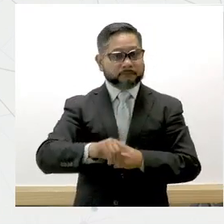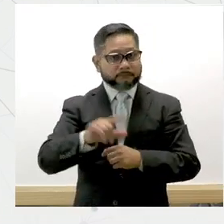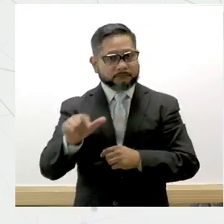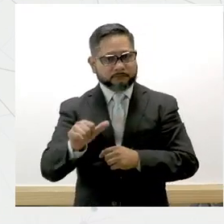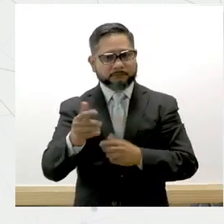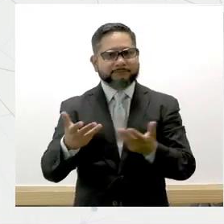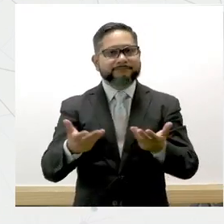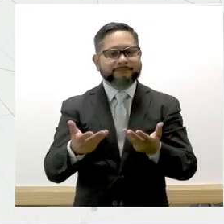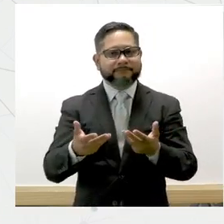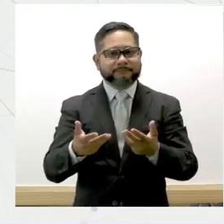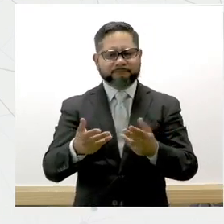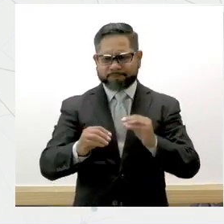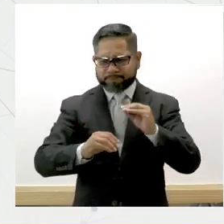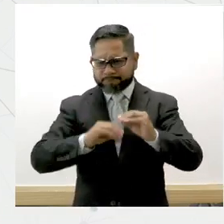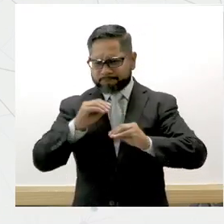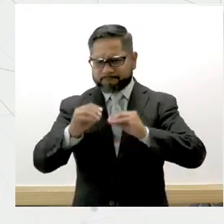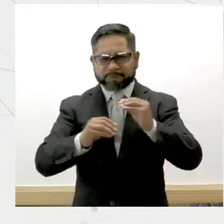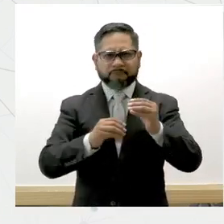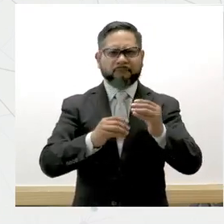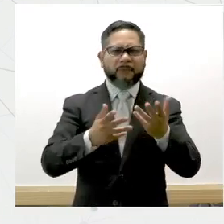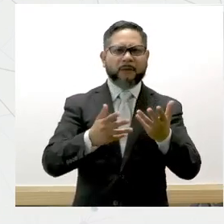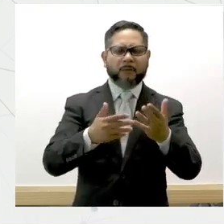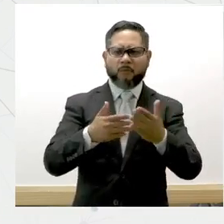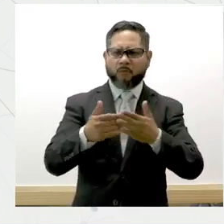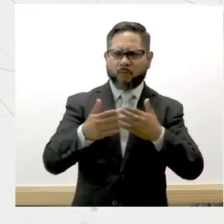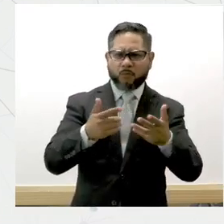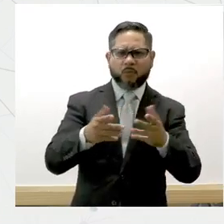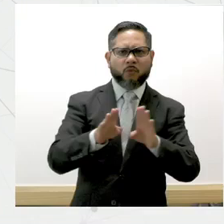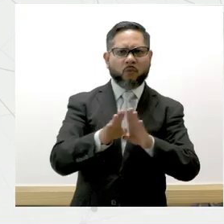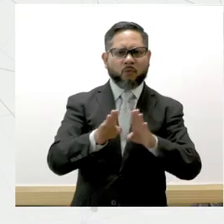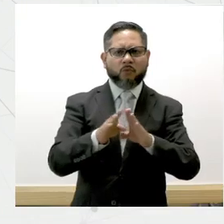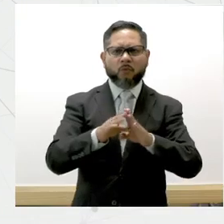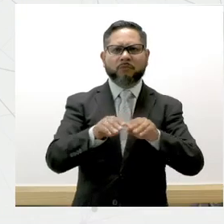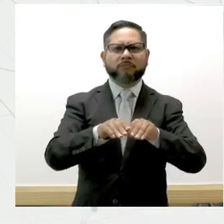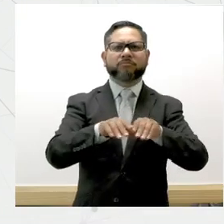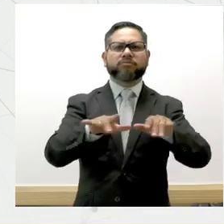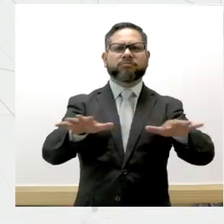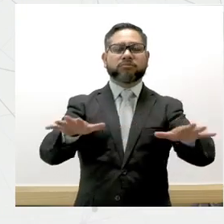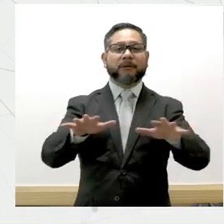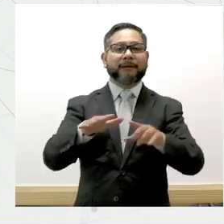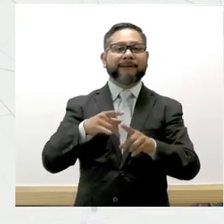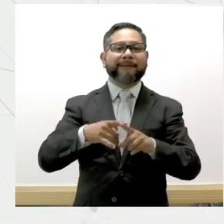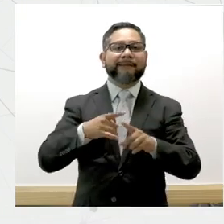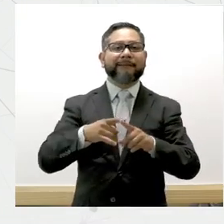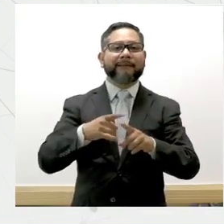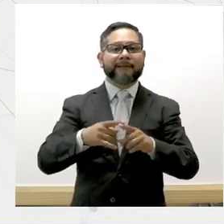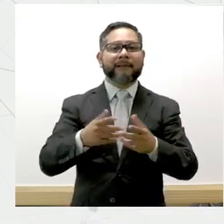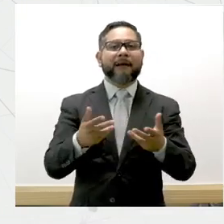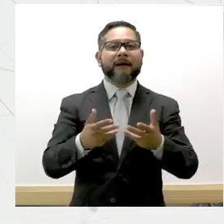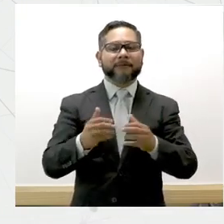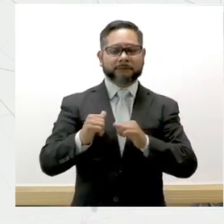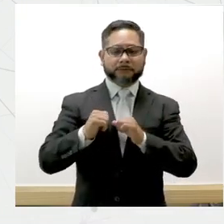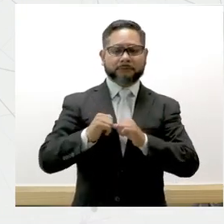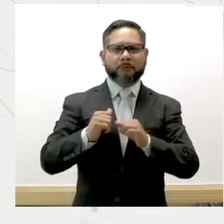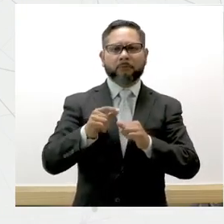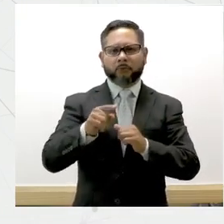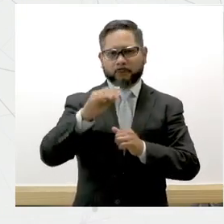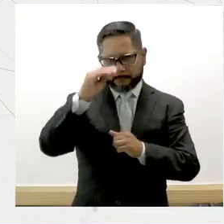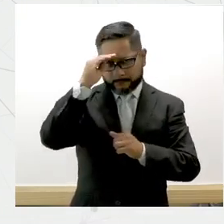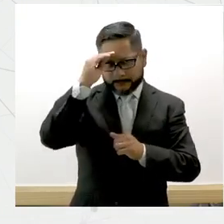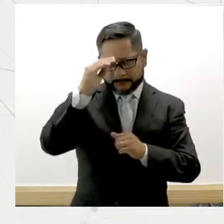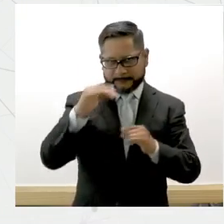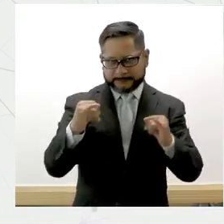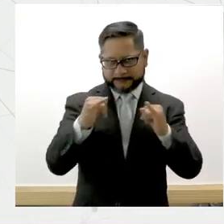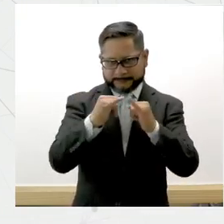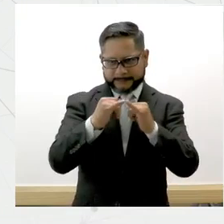preparado todo el modelo de despliegue a nivel orgánico. ¿Quién se está encargando de esto? Pensemos en nuestra institución, pensemos en nuestro